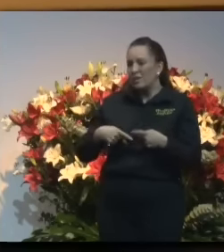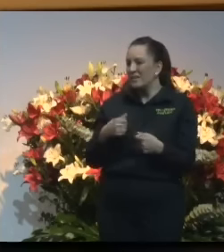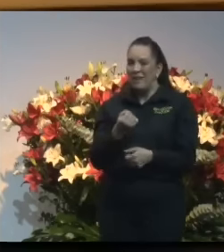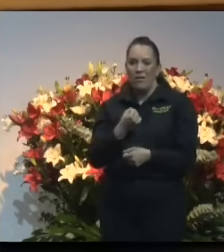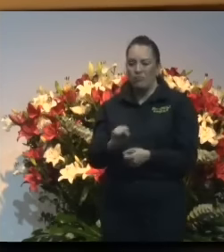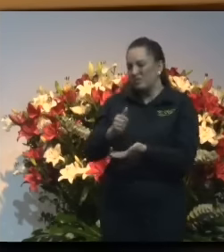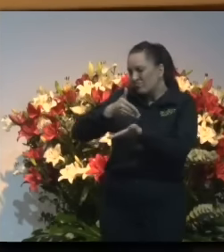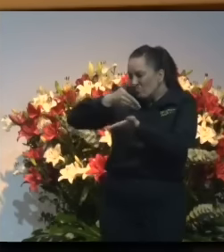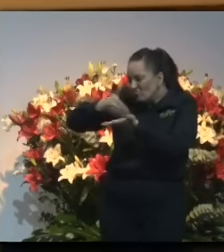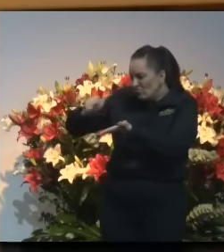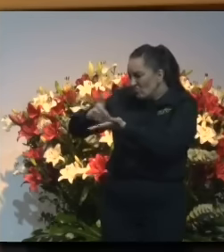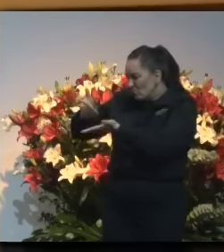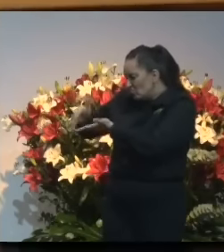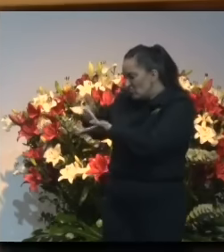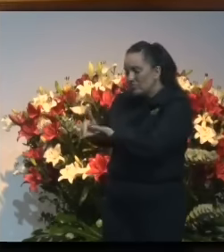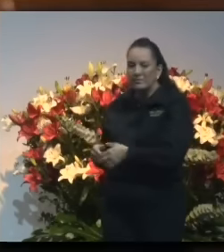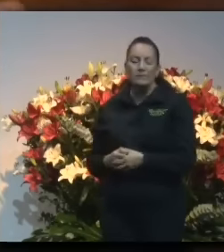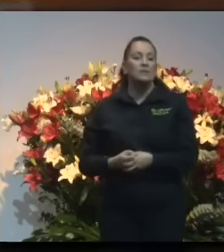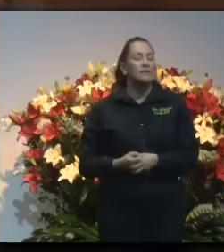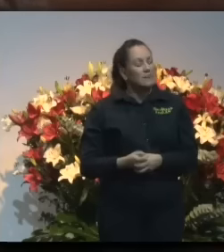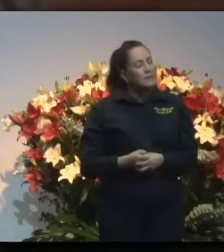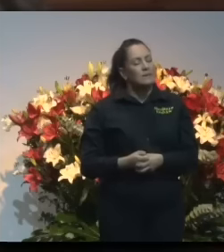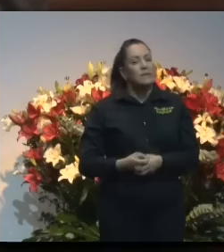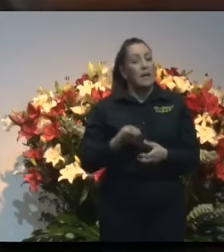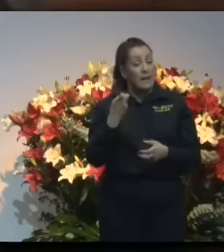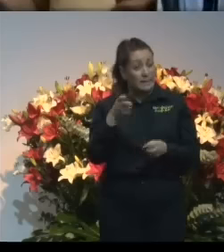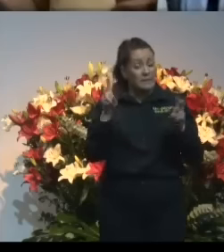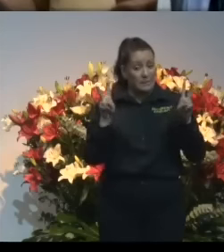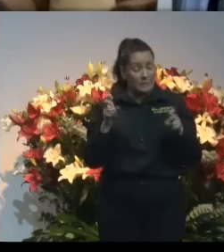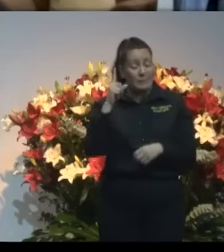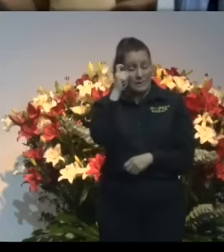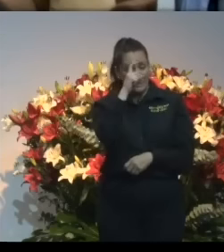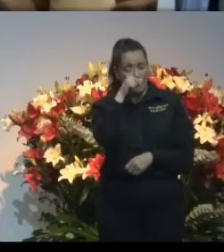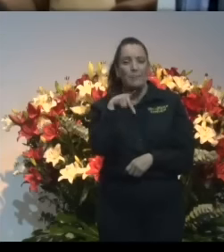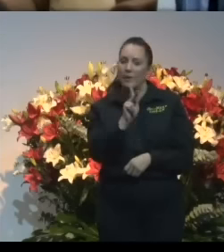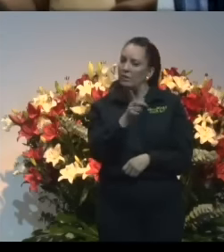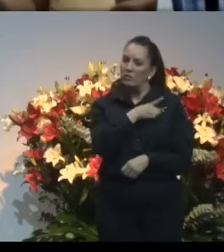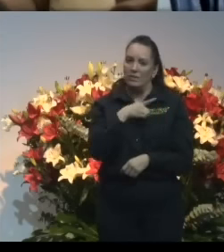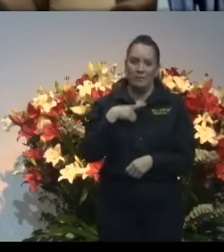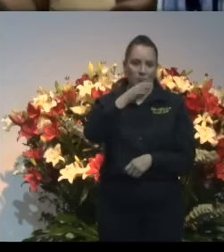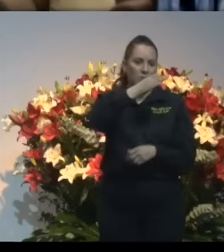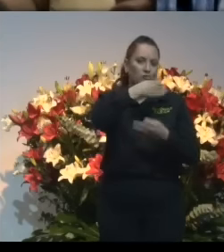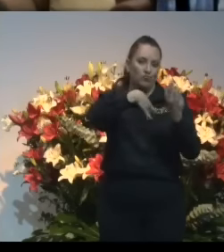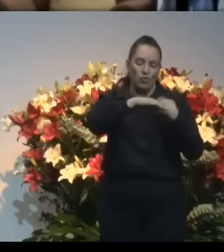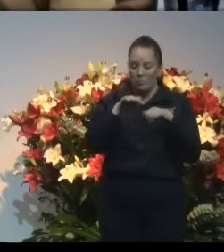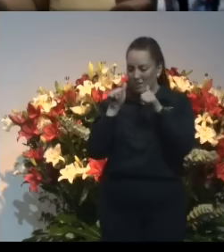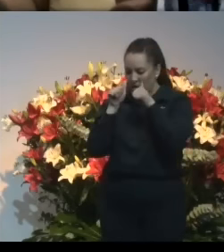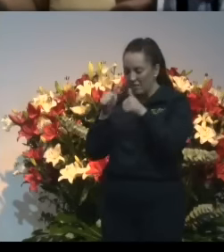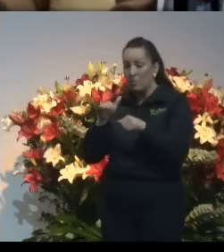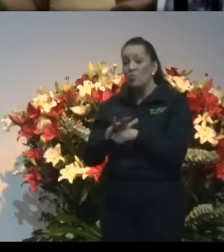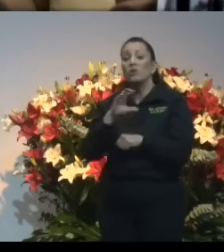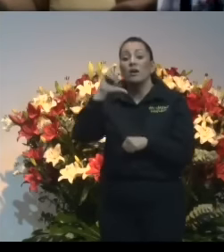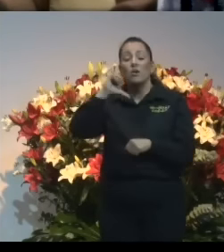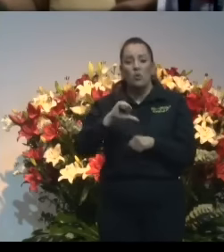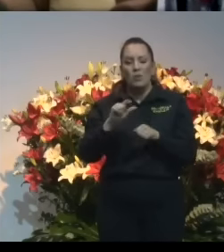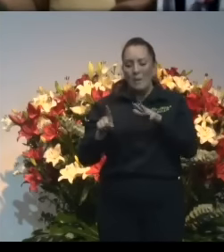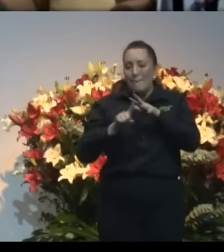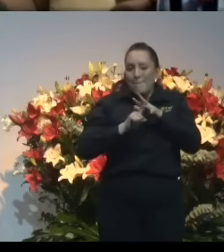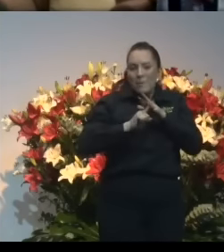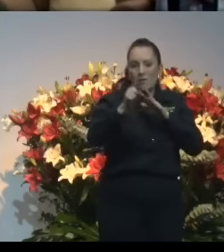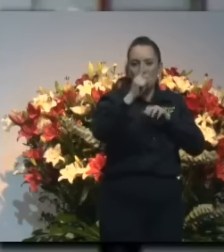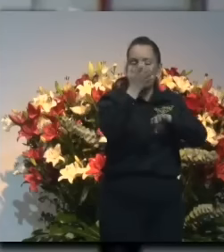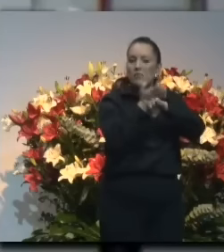Híjole, está bien complicado este tema, pero lo tenemos que hacer, porque hoy mucho de la migración hacia Estados